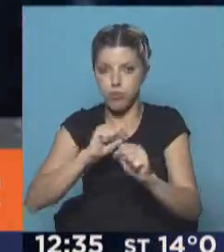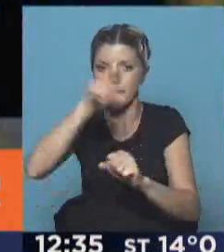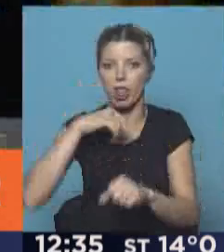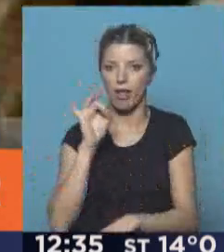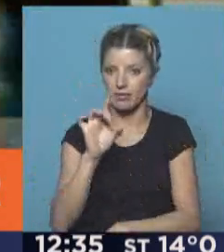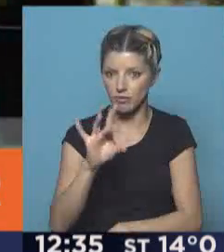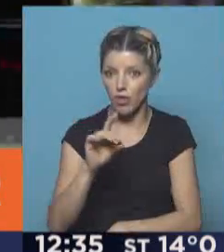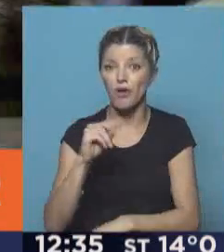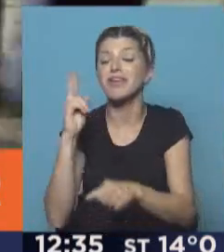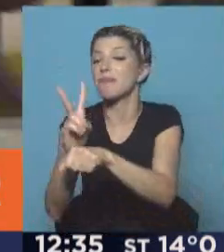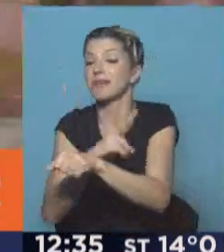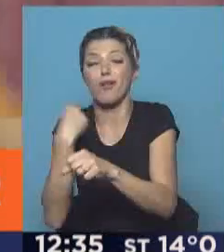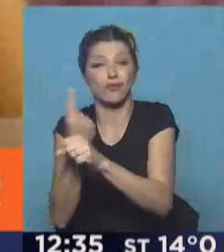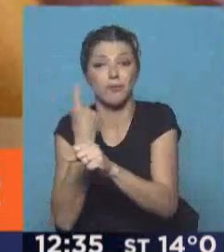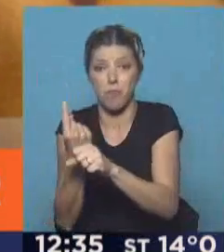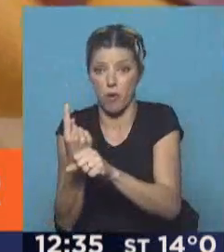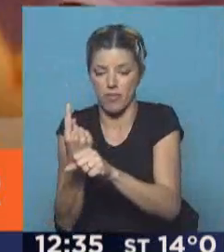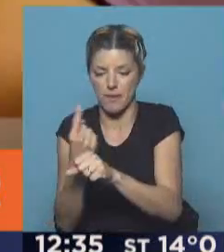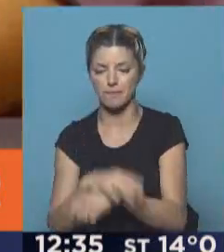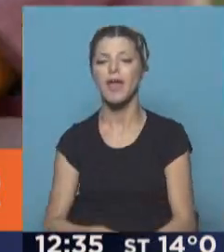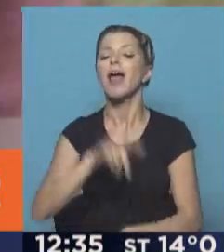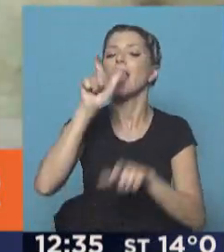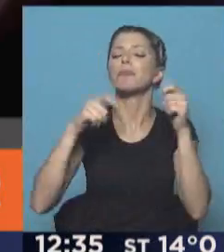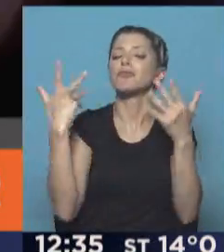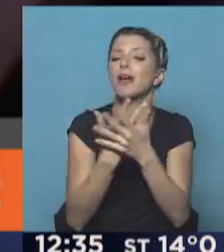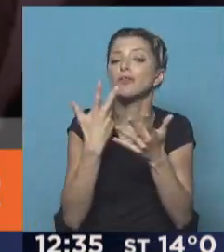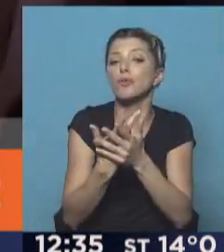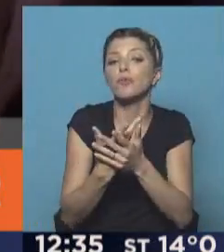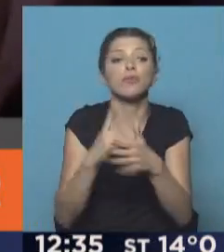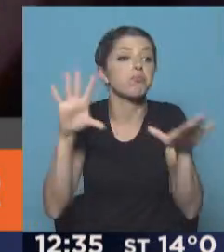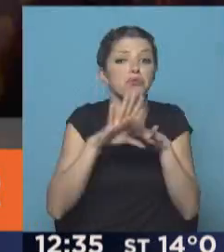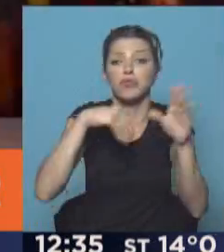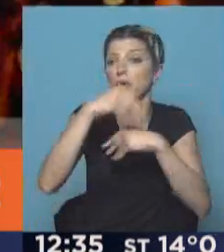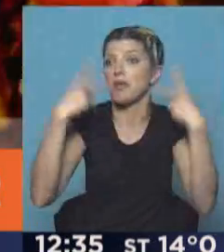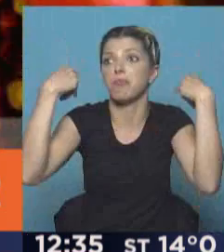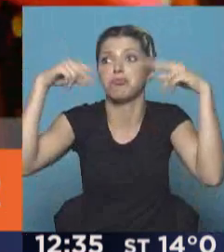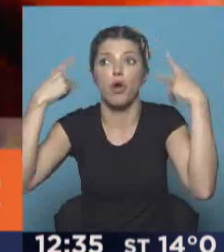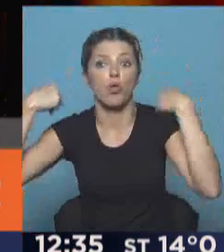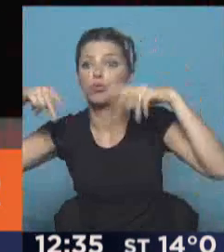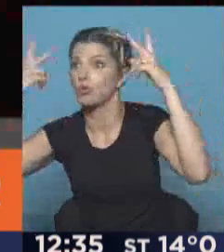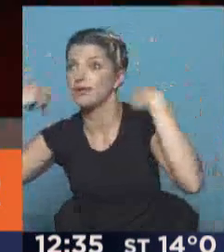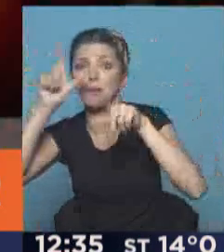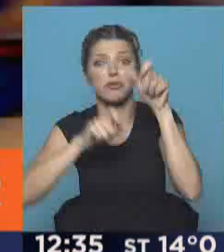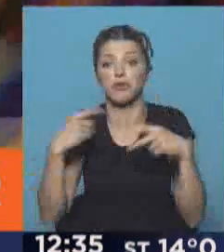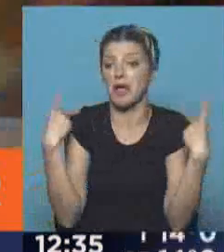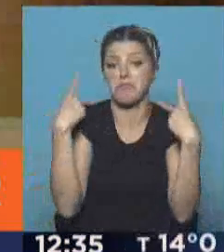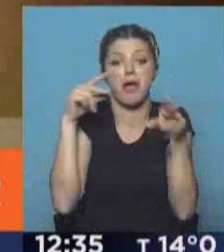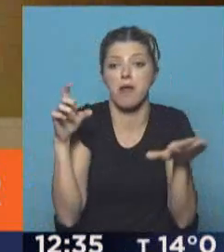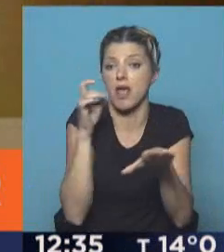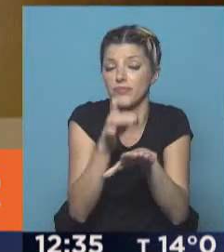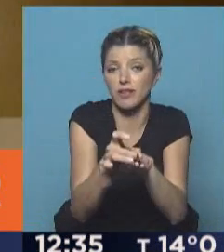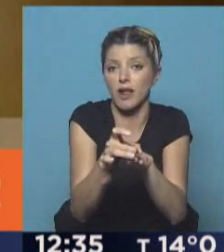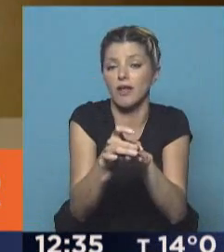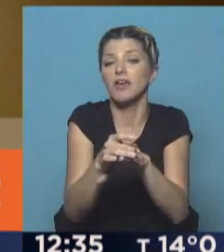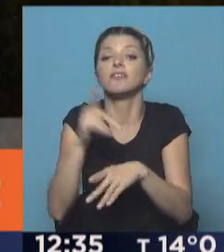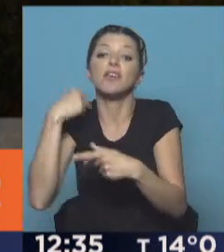evitar. Sus víctimas son familias que pasean, turistas, pasajeros de trenes interurbanos,